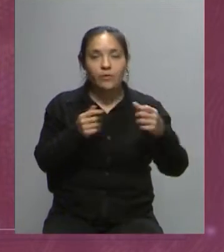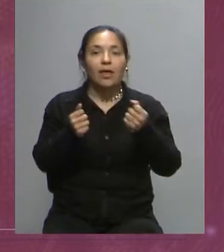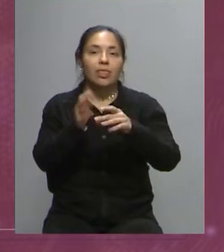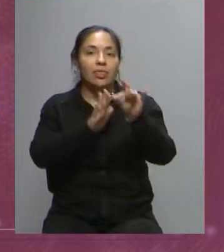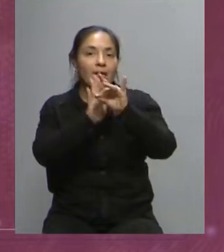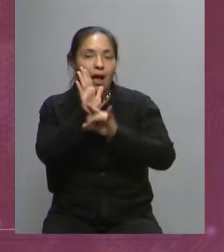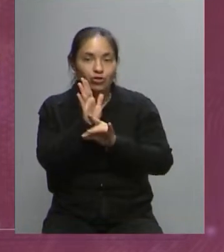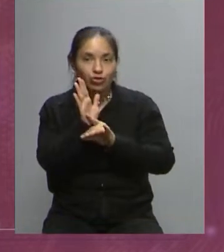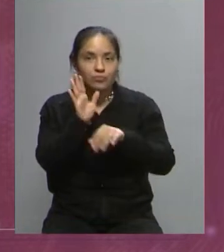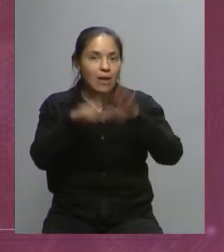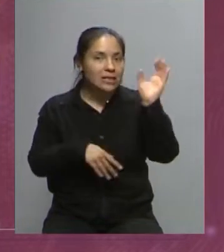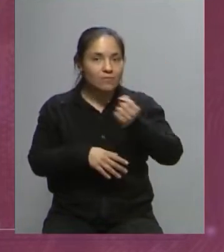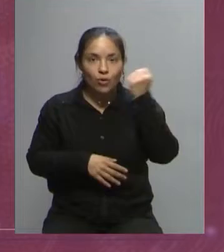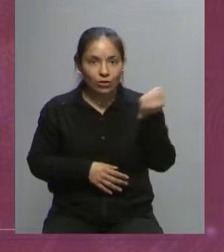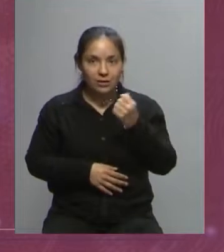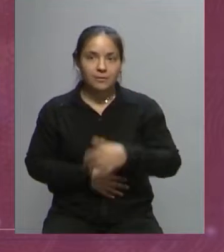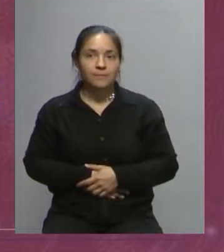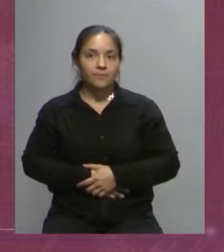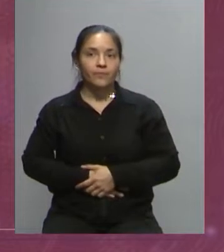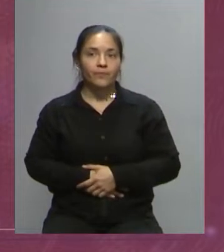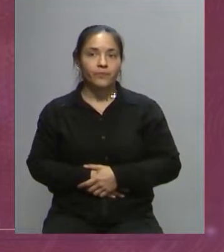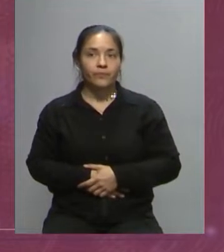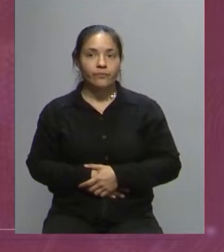datos? Bueno, mira,